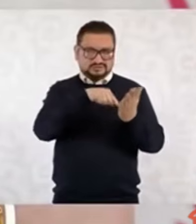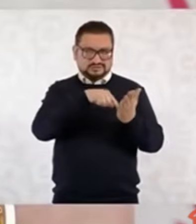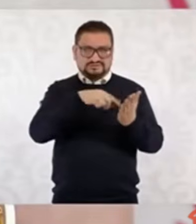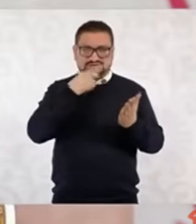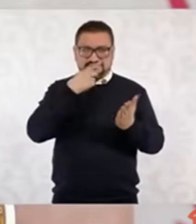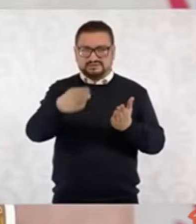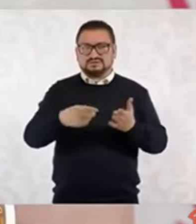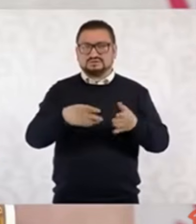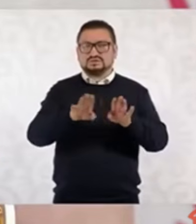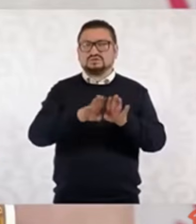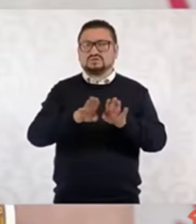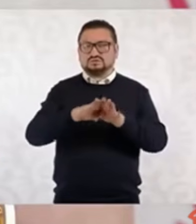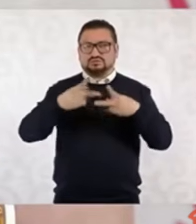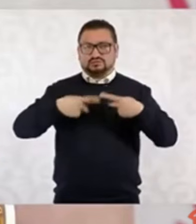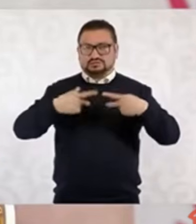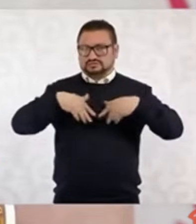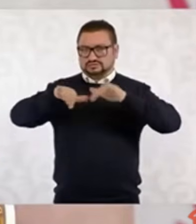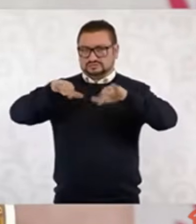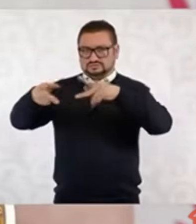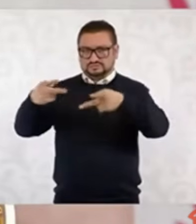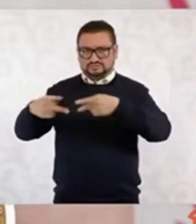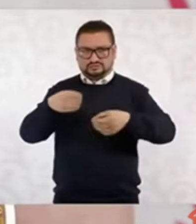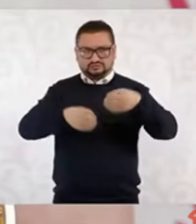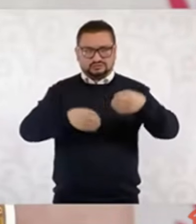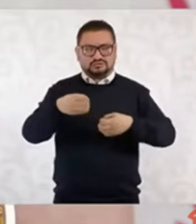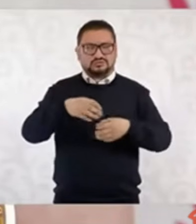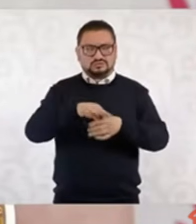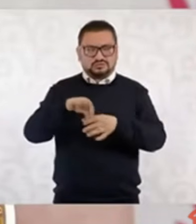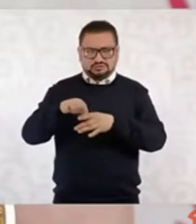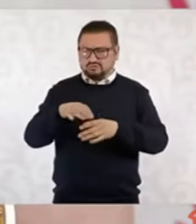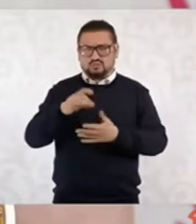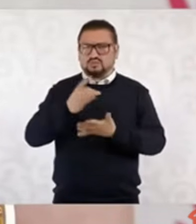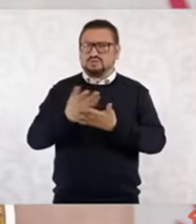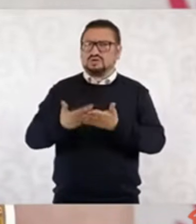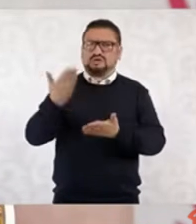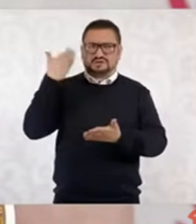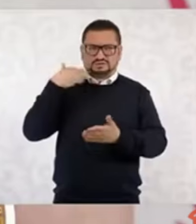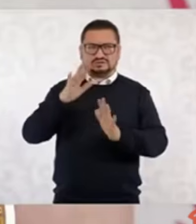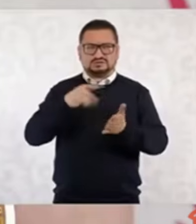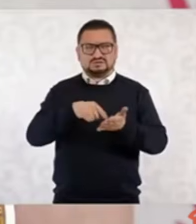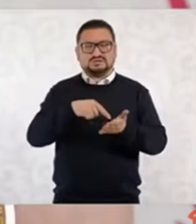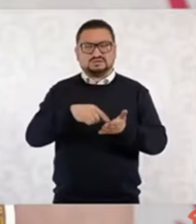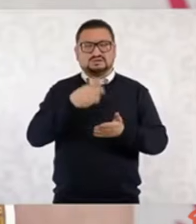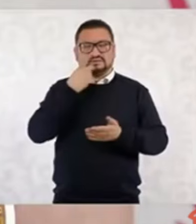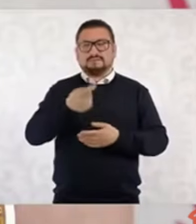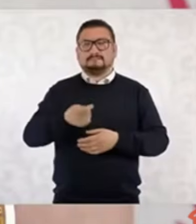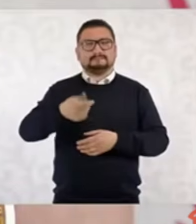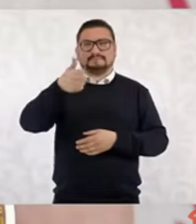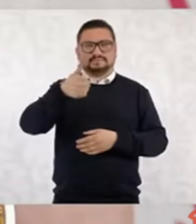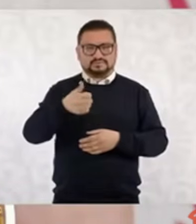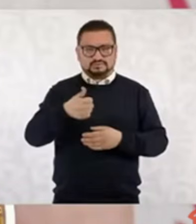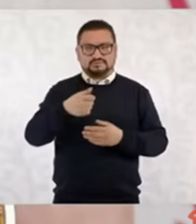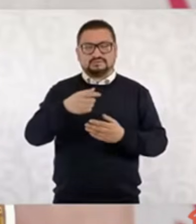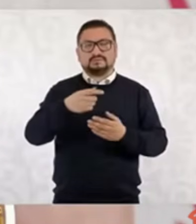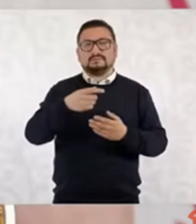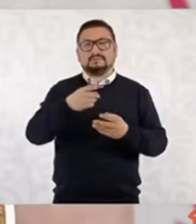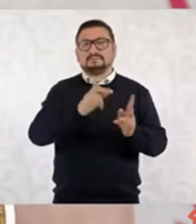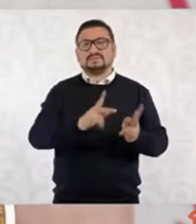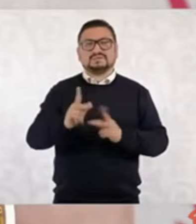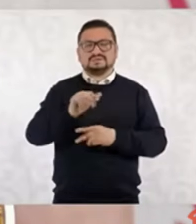revocación de las consultas públicas. Eso existe desde hace tiempo. Por cierto, en la primera, en el plan A que